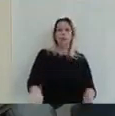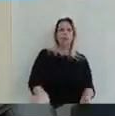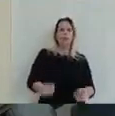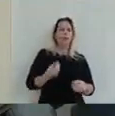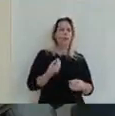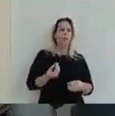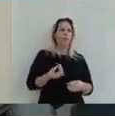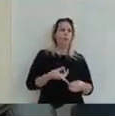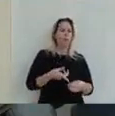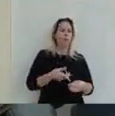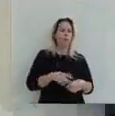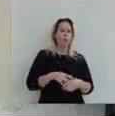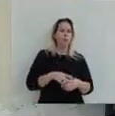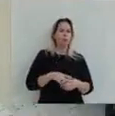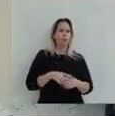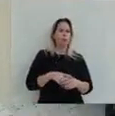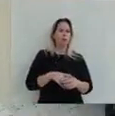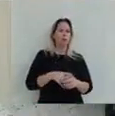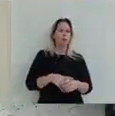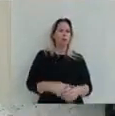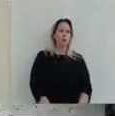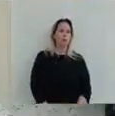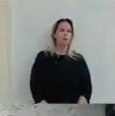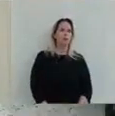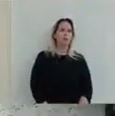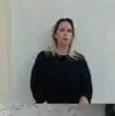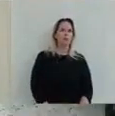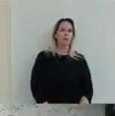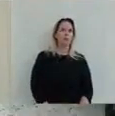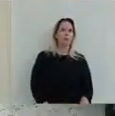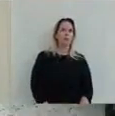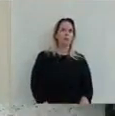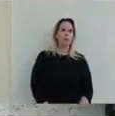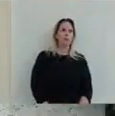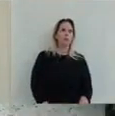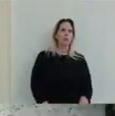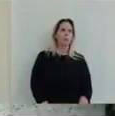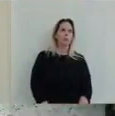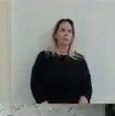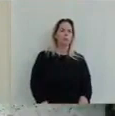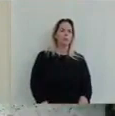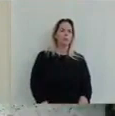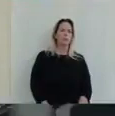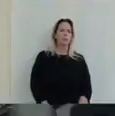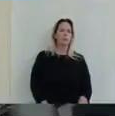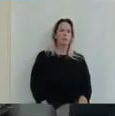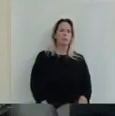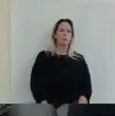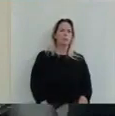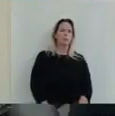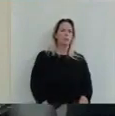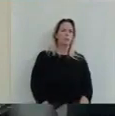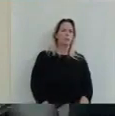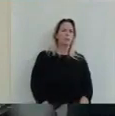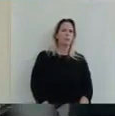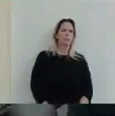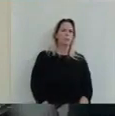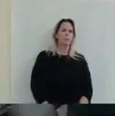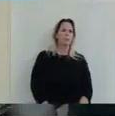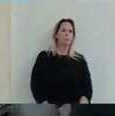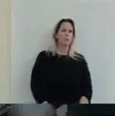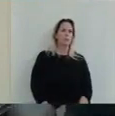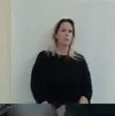ser siempre los héroes, cuando lo que tienen que defender no defienden. O estamos en salud o estamos con el municipio, o estamos defendiendo a la gente de